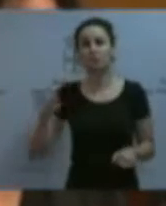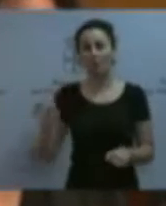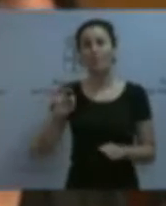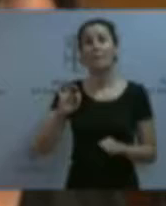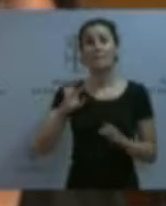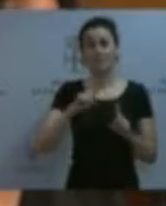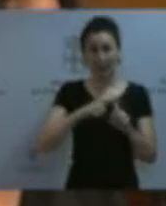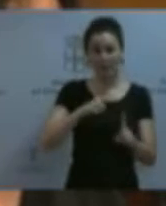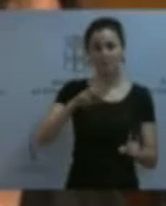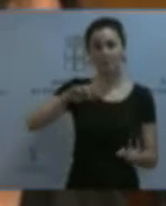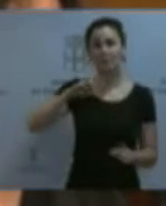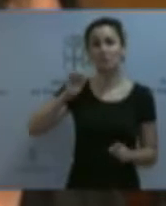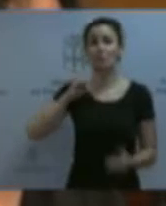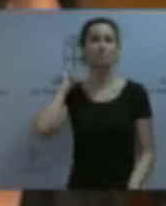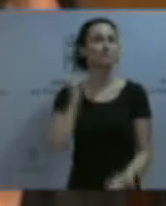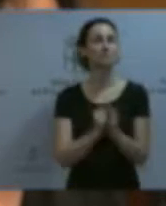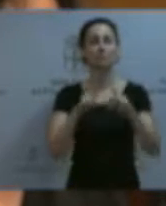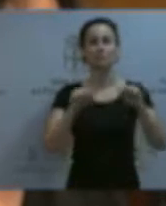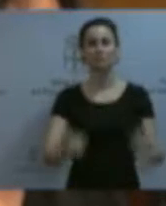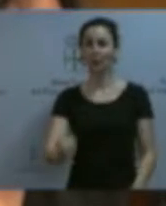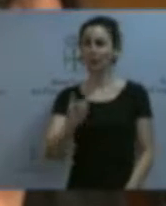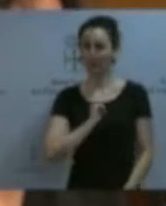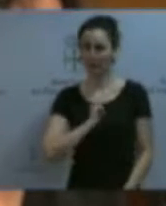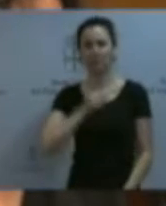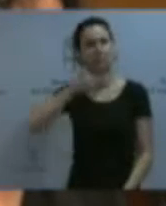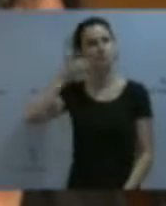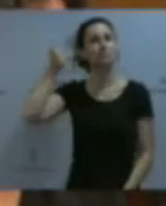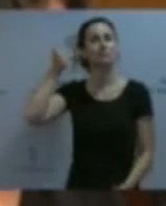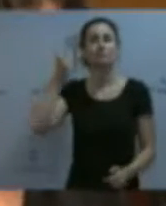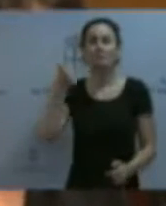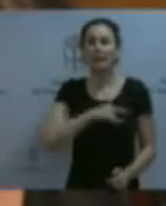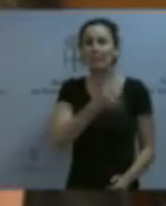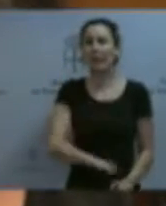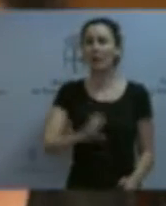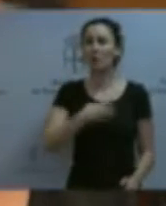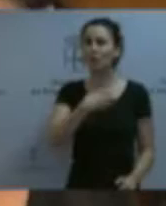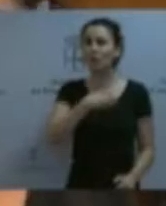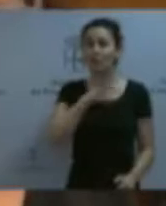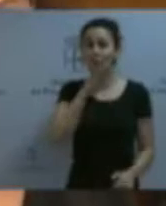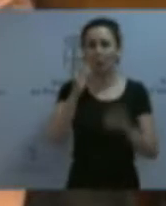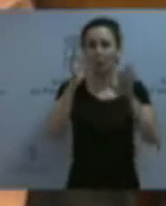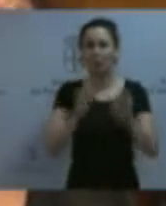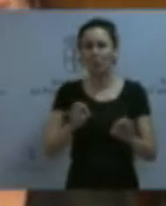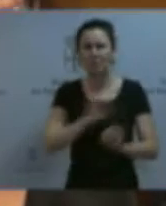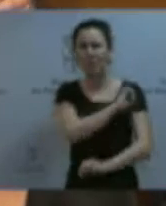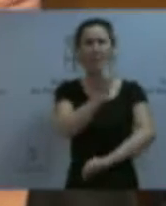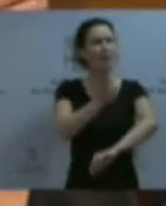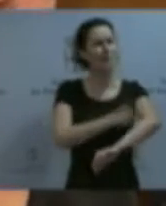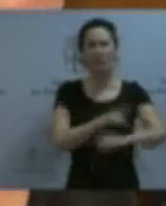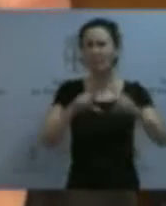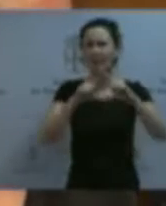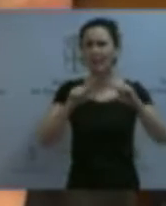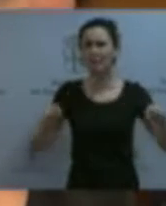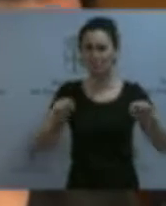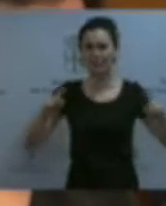marca Asturias de la que sentirnos muy orgullosos y no podemos tolerar que el principal escaparate del deporte